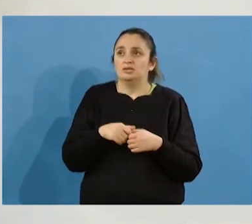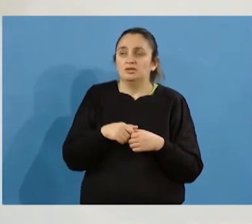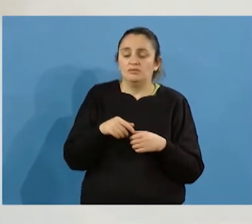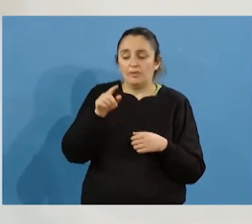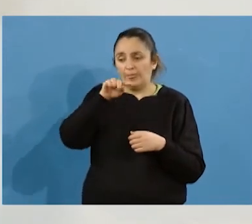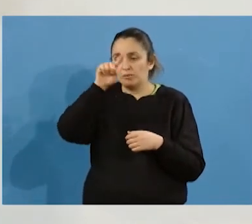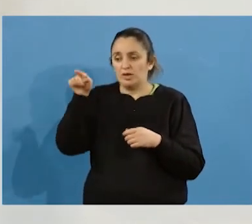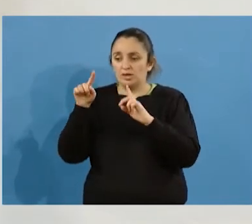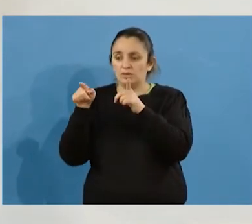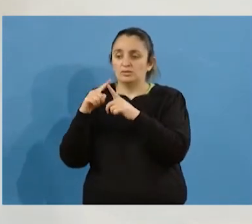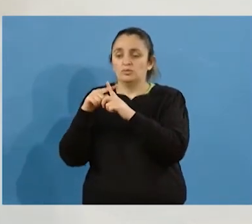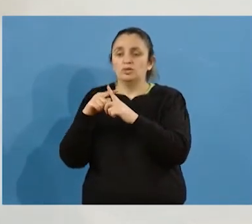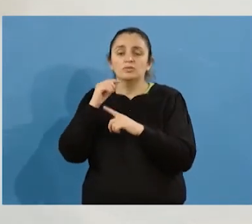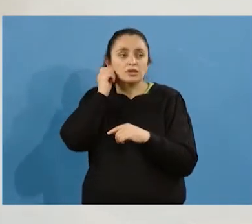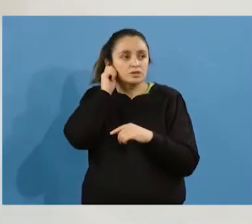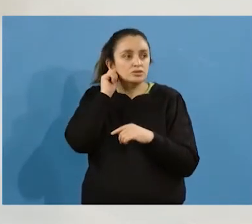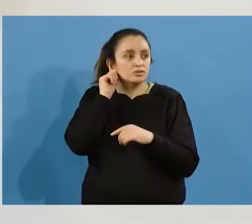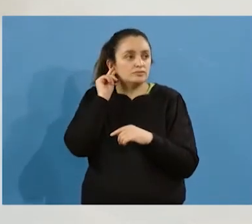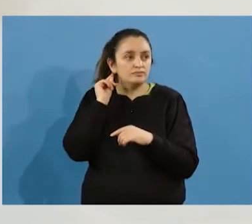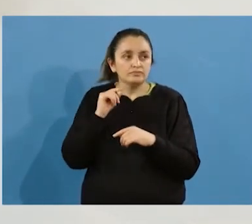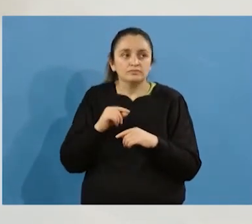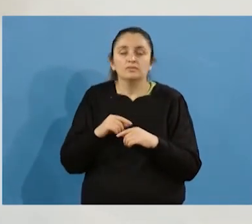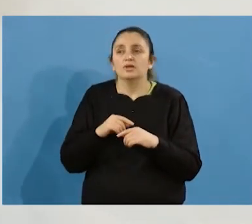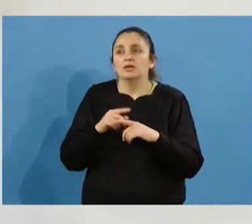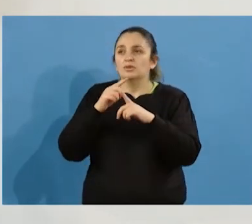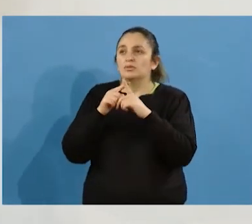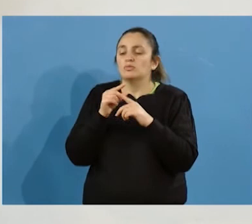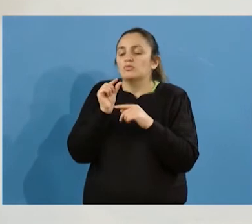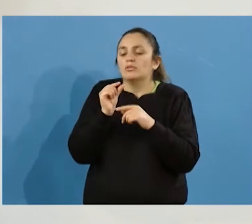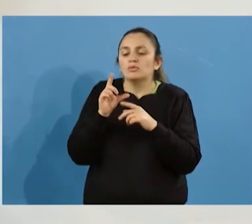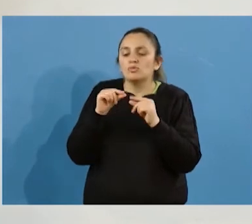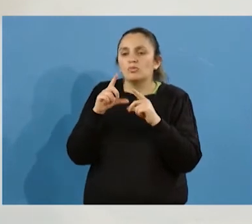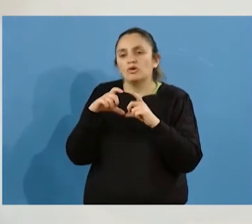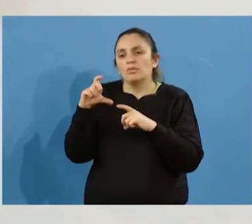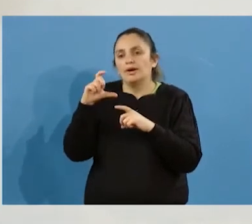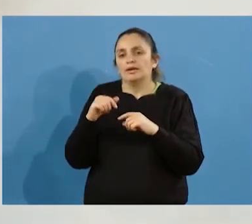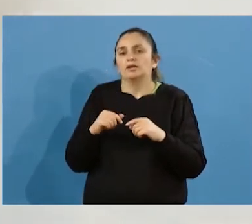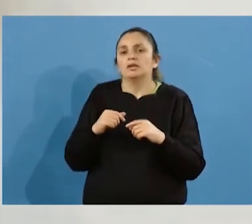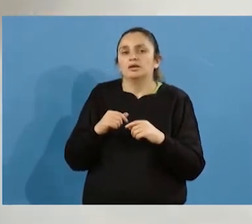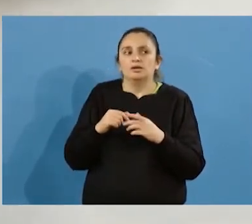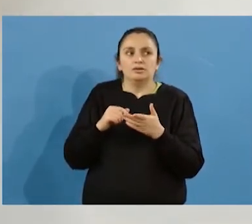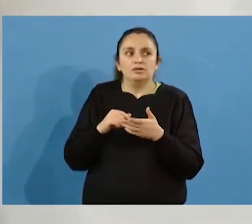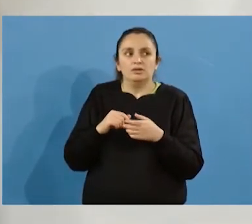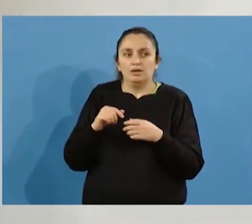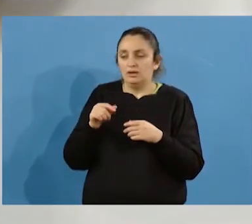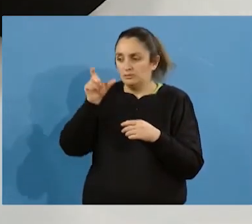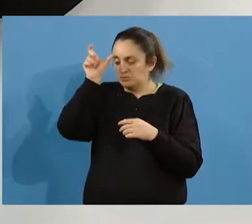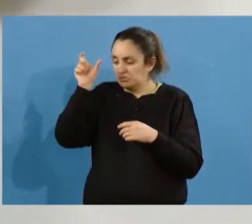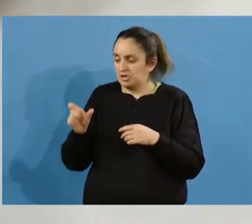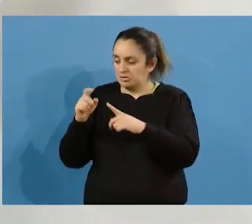si yo de esas multiplicaciones que son un poquito más grande no las puedo hacer uso el cálculo auxiliar